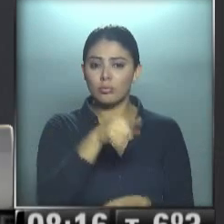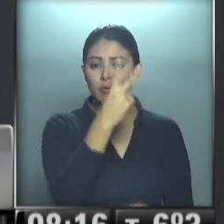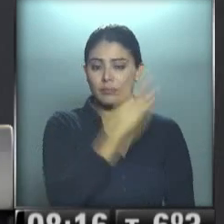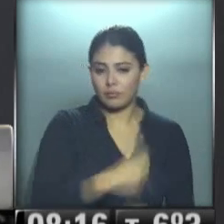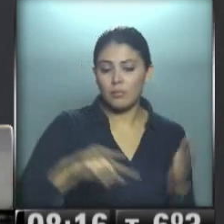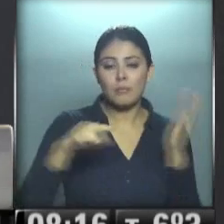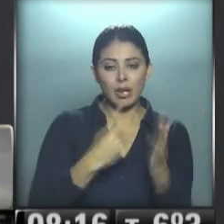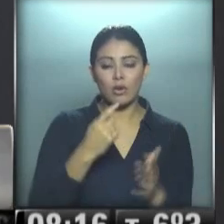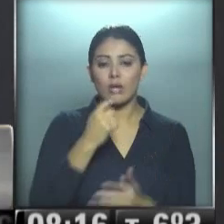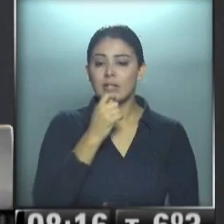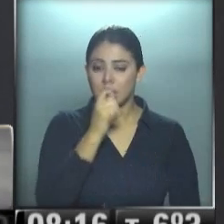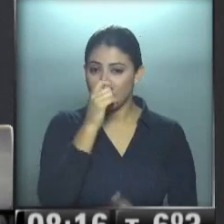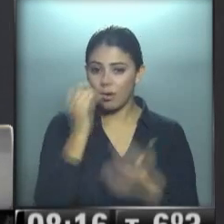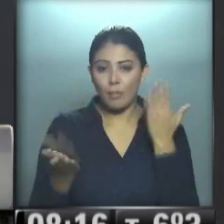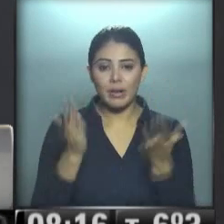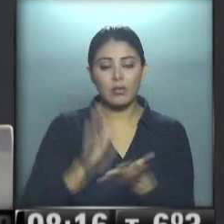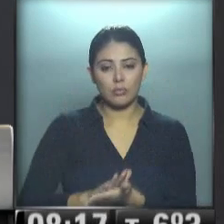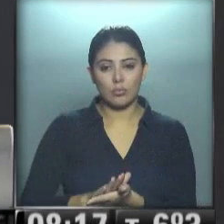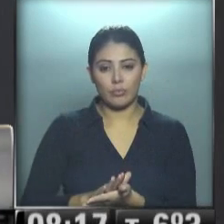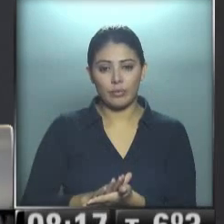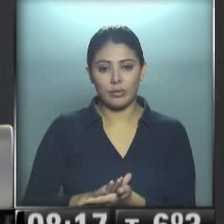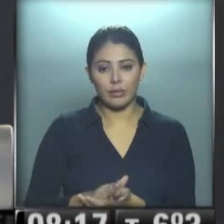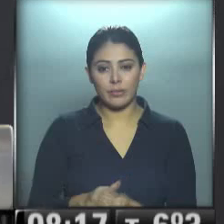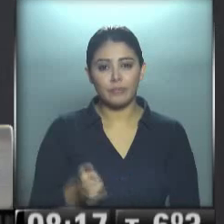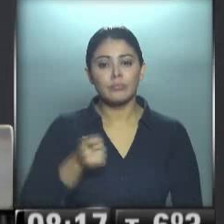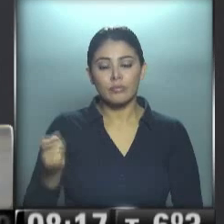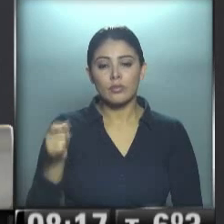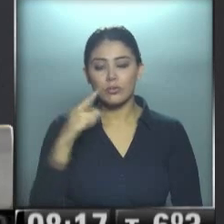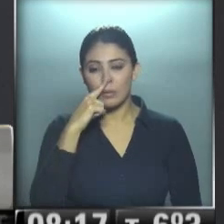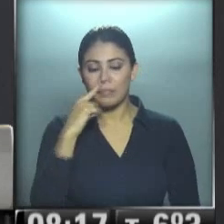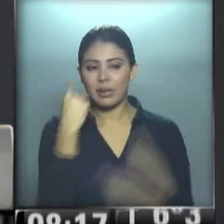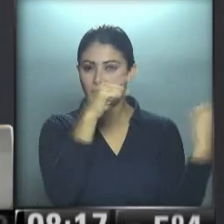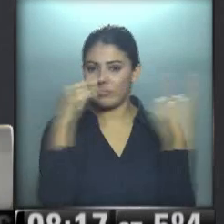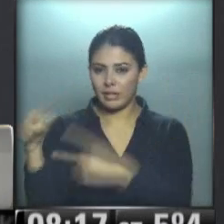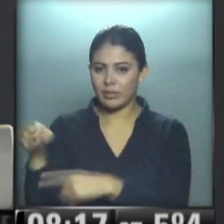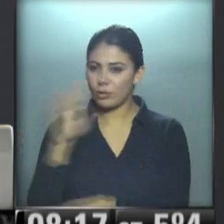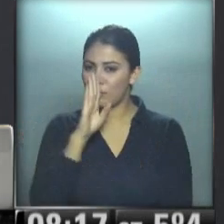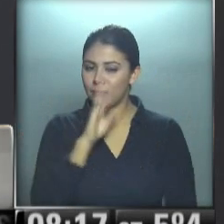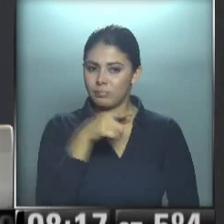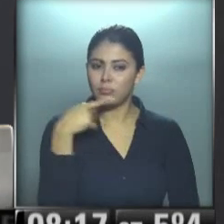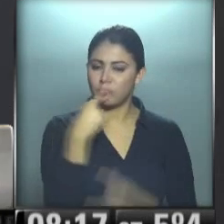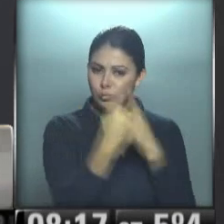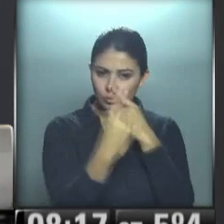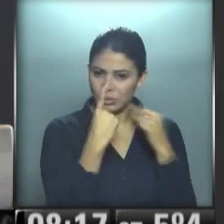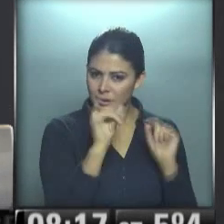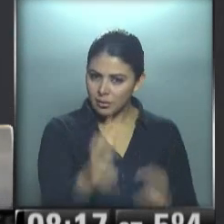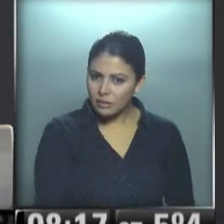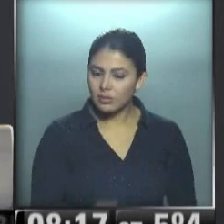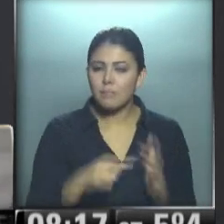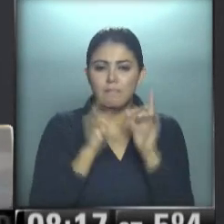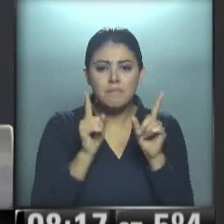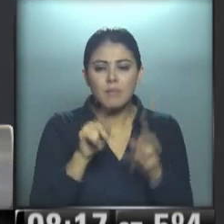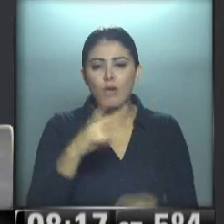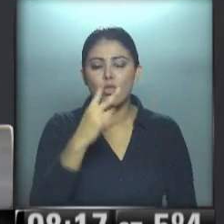sentido respecto a la causa del jefe de la ciudad autónoma buenos aires o también se podría decir lo mismo de